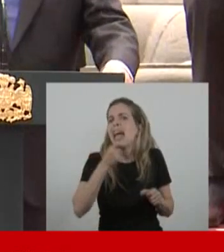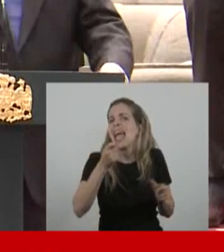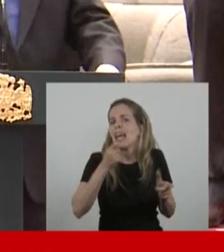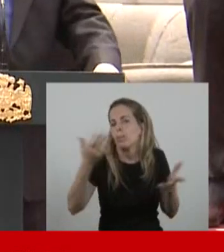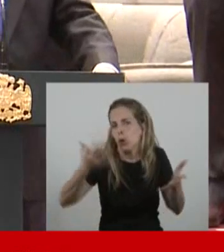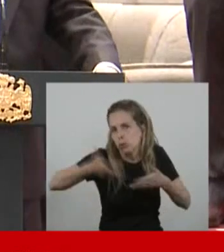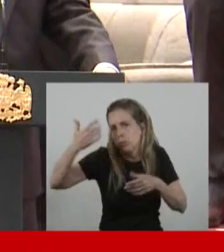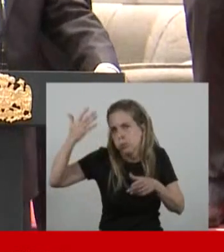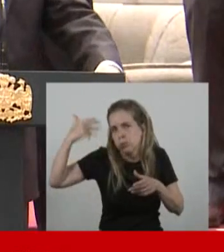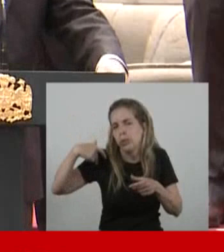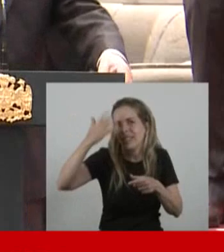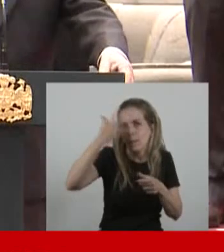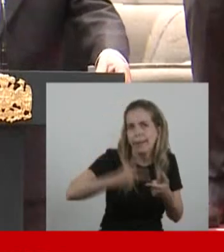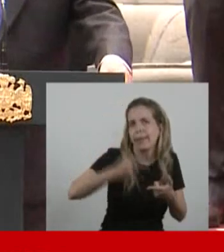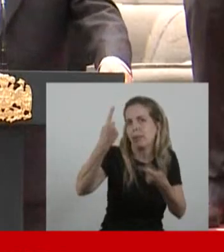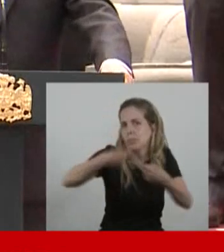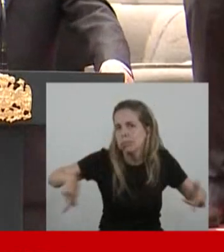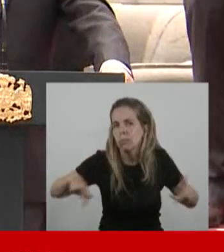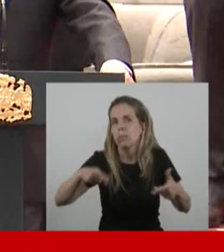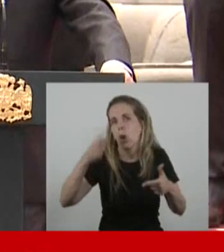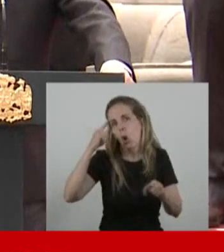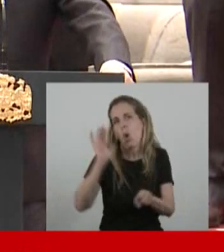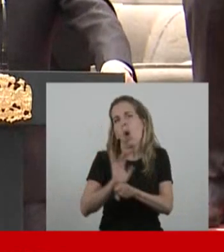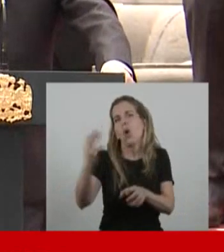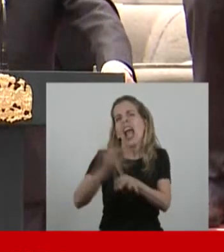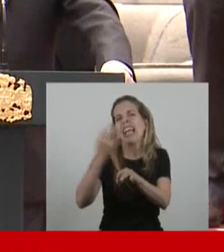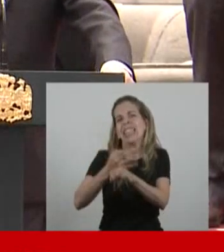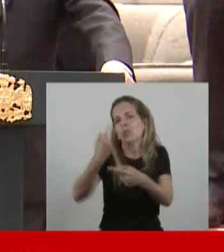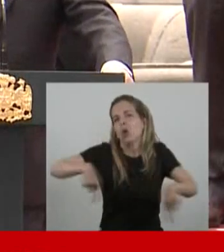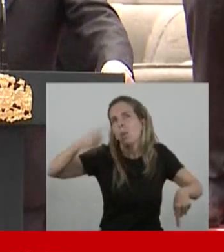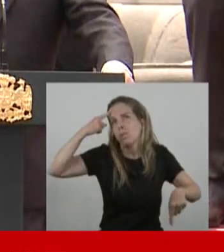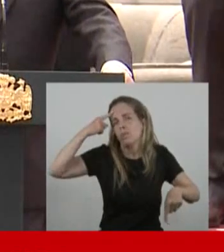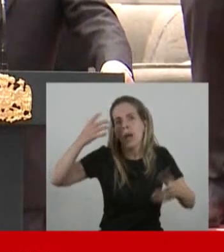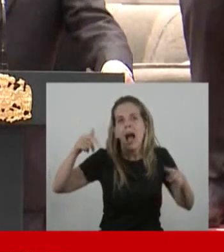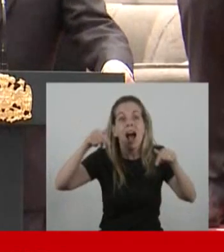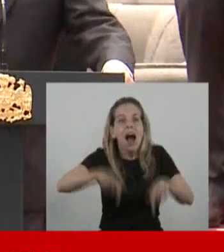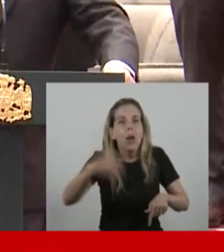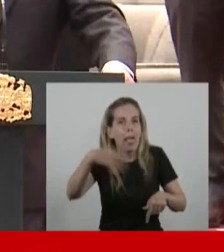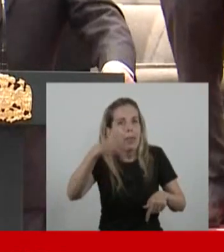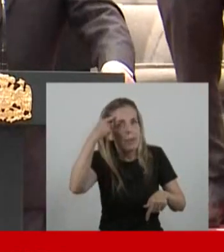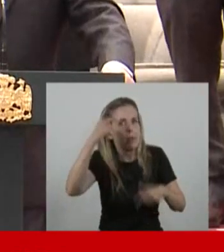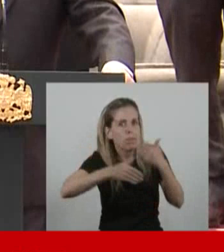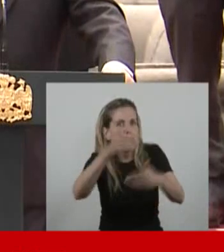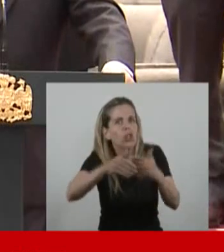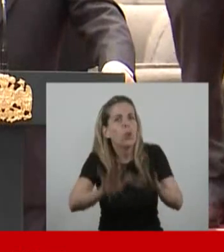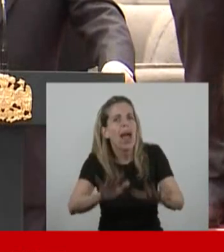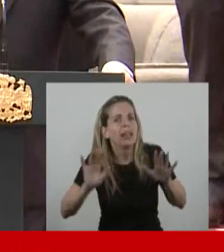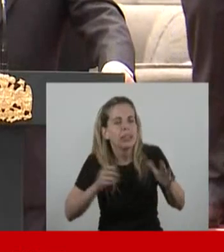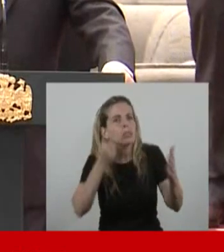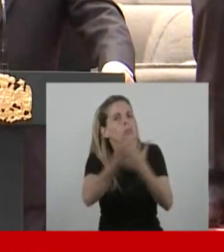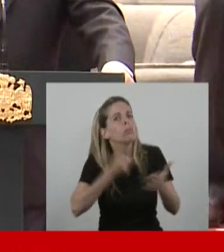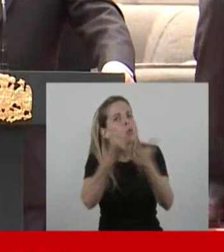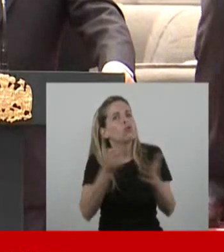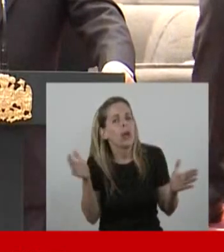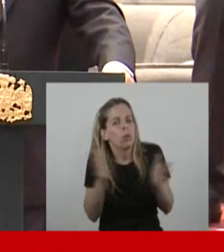San Martín, como banderas que nos guían. Y tenemos que ir detrás de esas banderas. Luchar